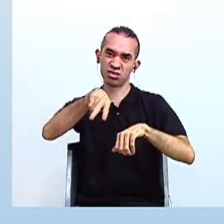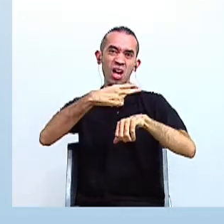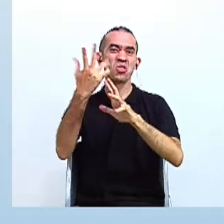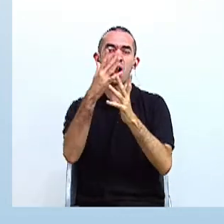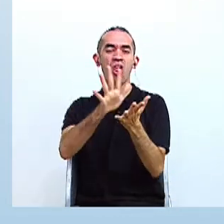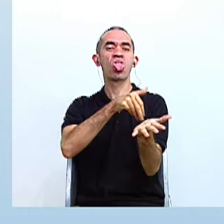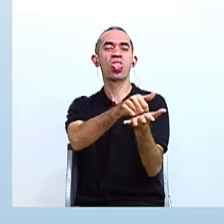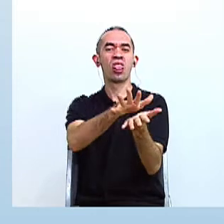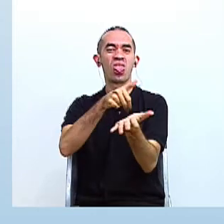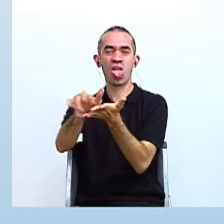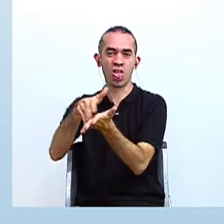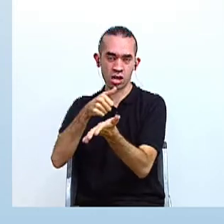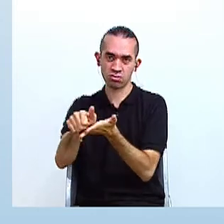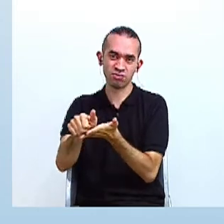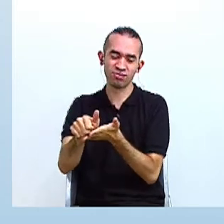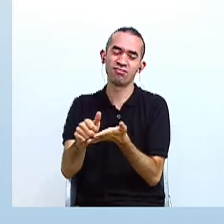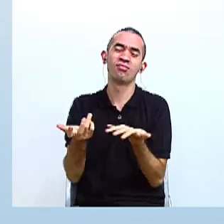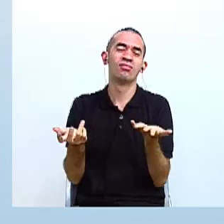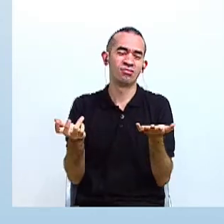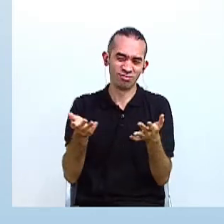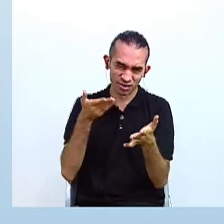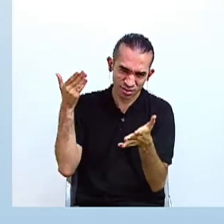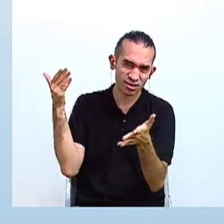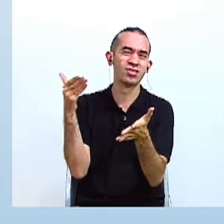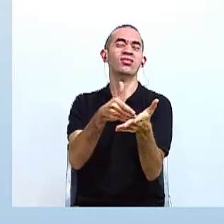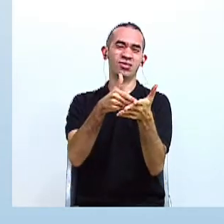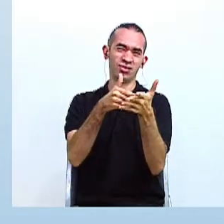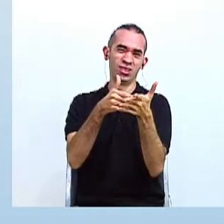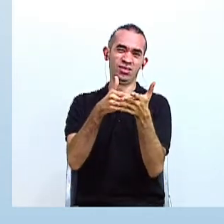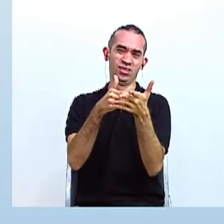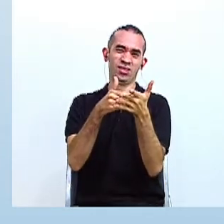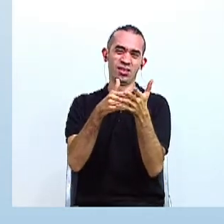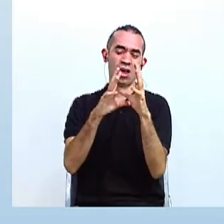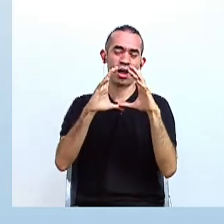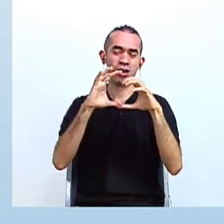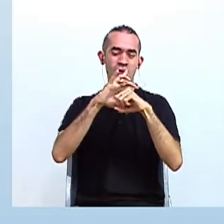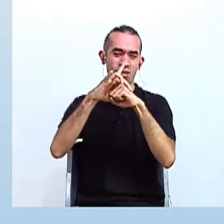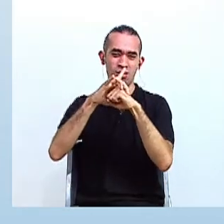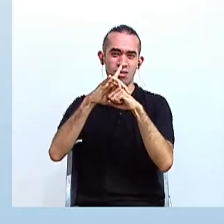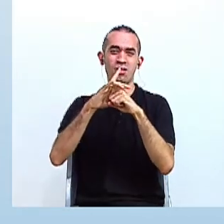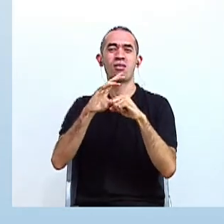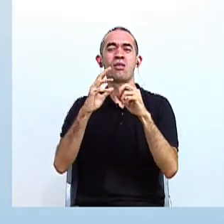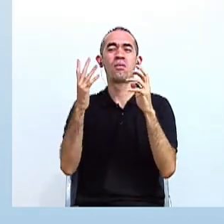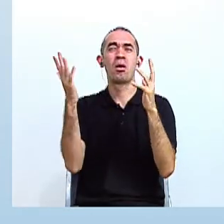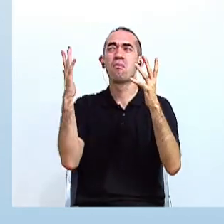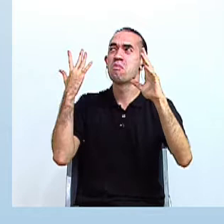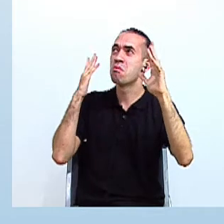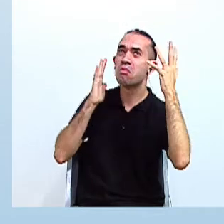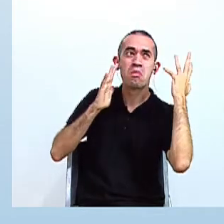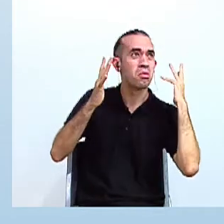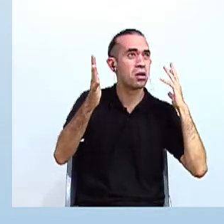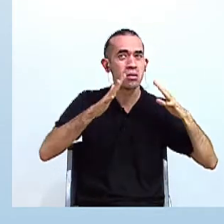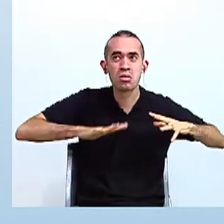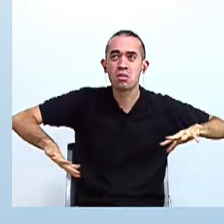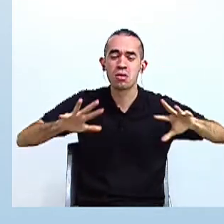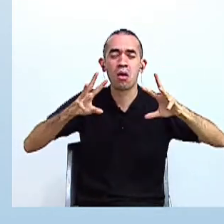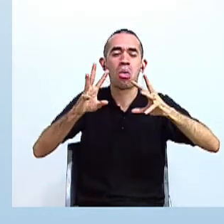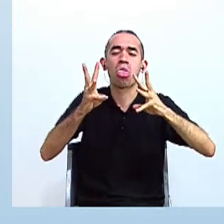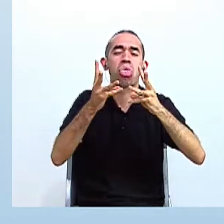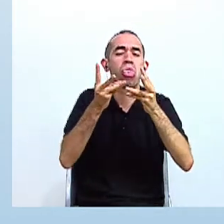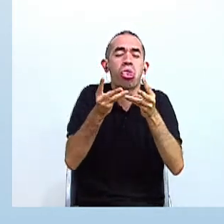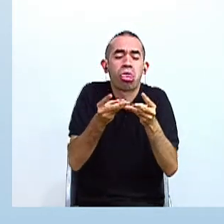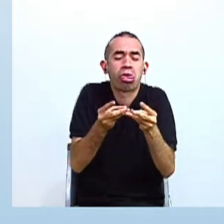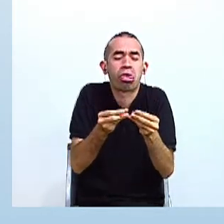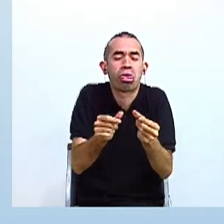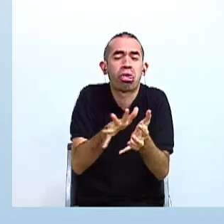es muy significativo también en todo este proceso de deterioro del medio ambiente. Como hemos podido apreciar, existen